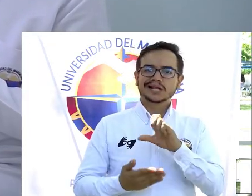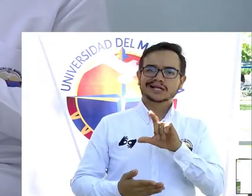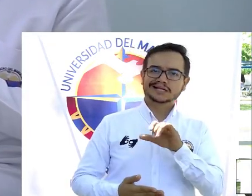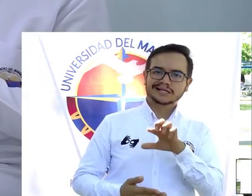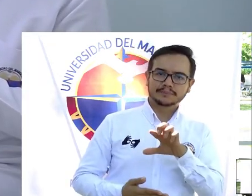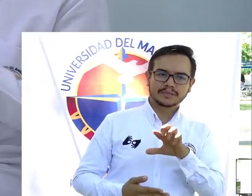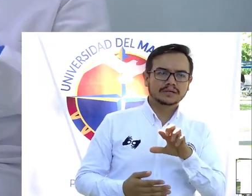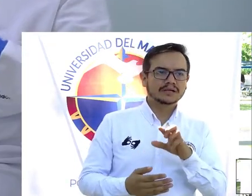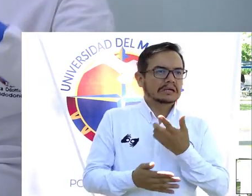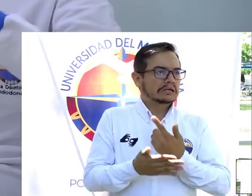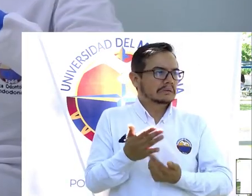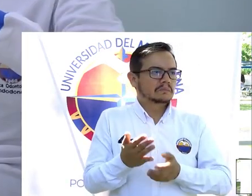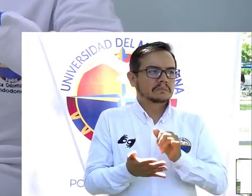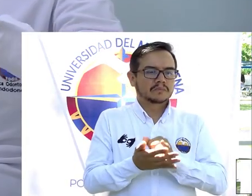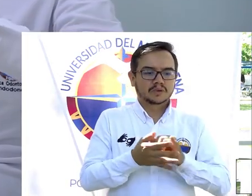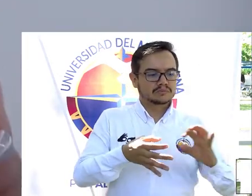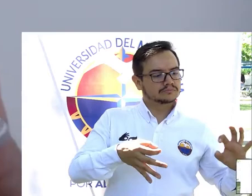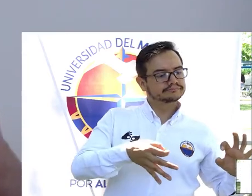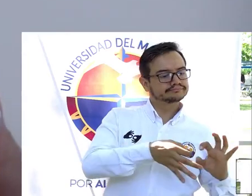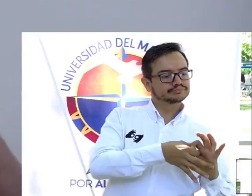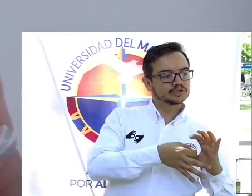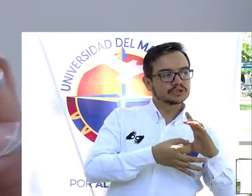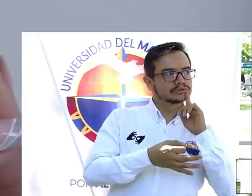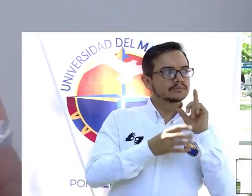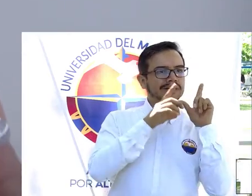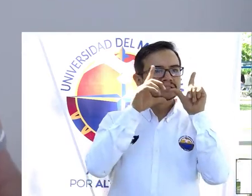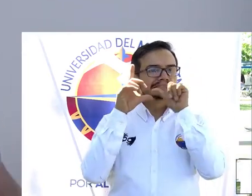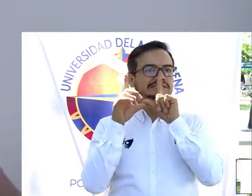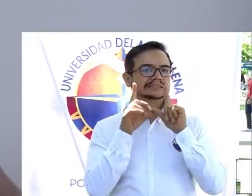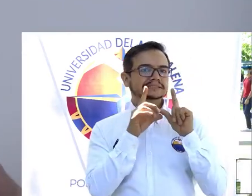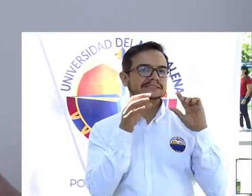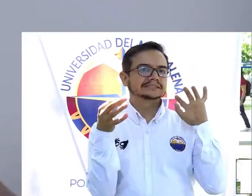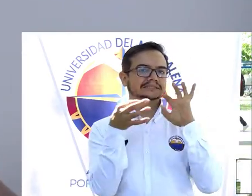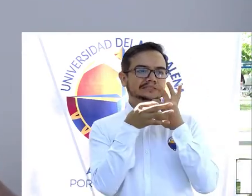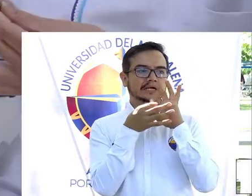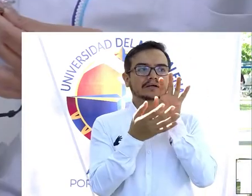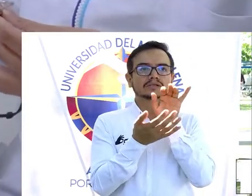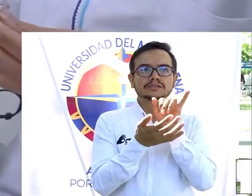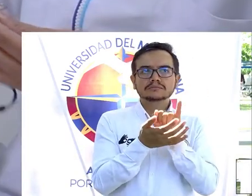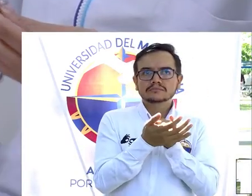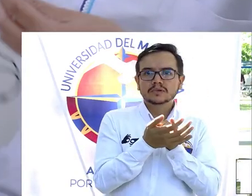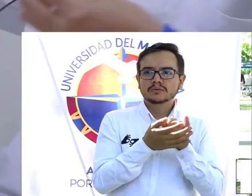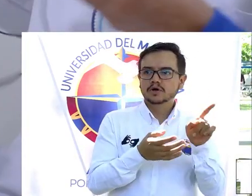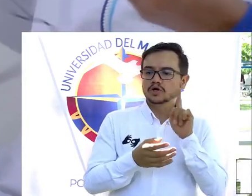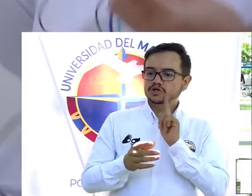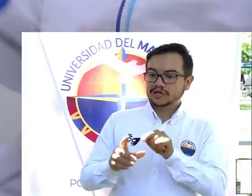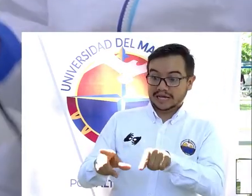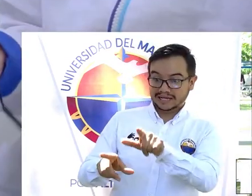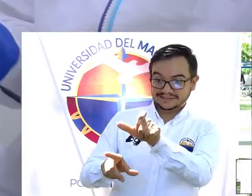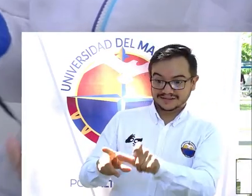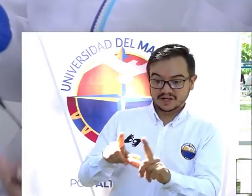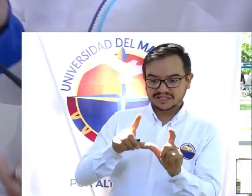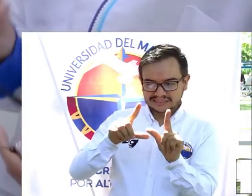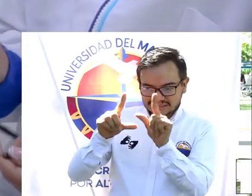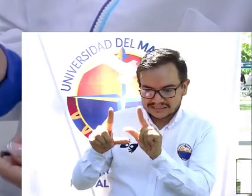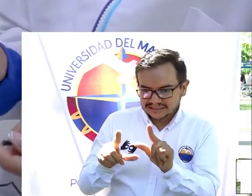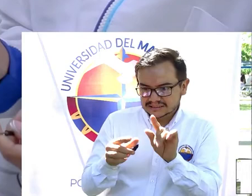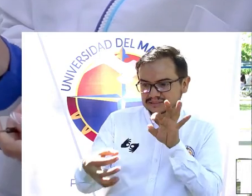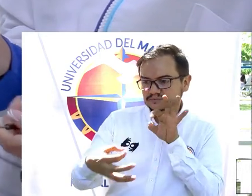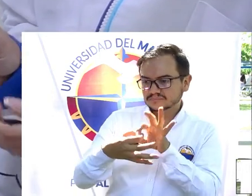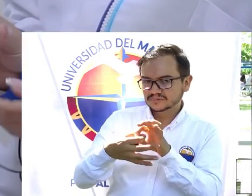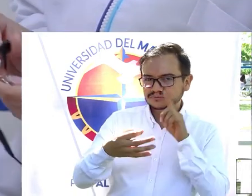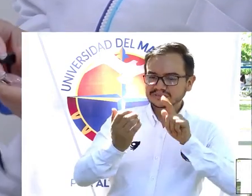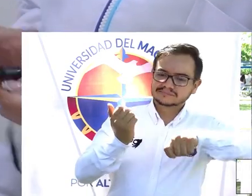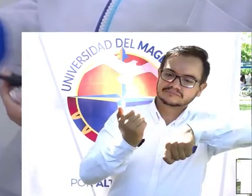va conectado hacia el localizador. Va conectado hacia el localizador, hacia el paciente. Esta zona de aquí va conectada hacia la